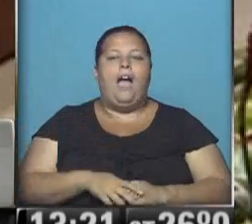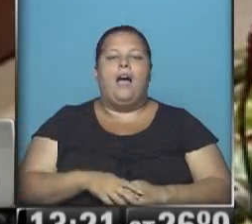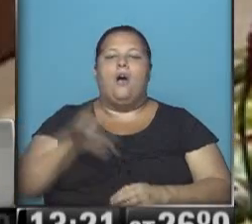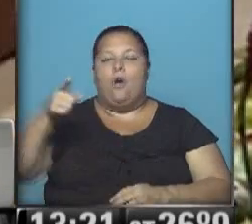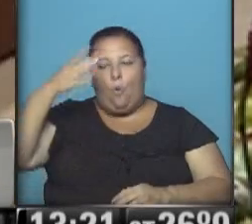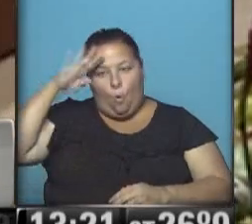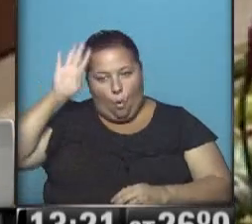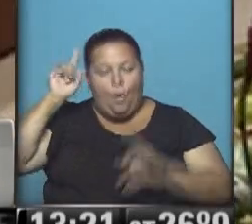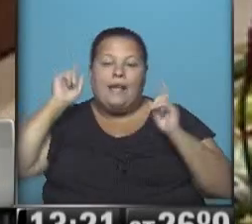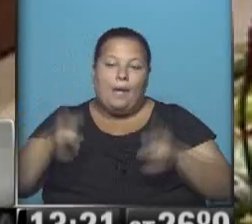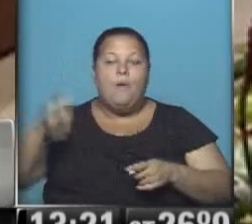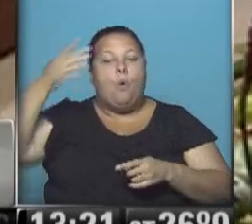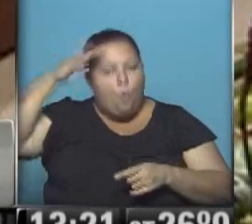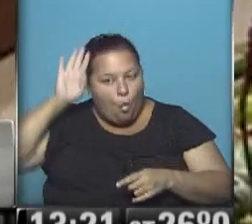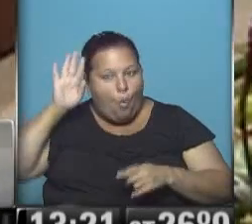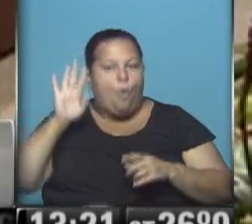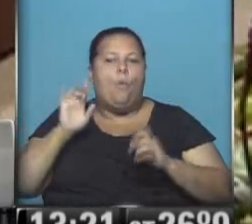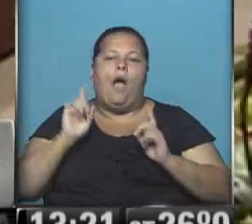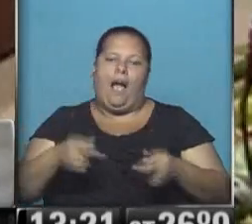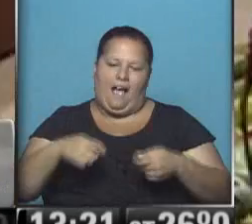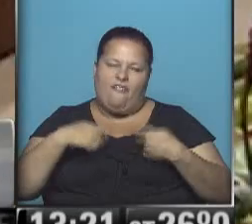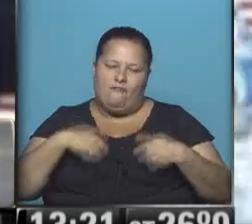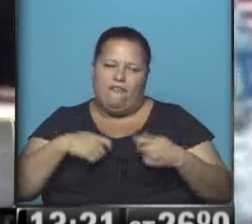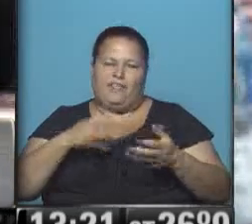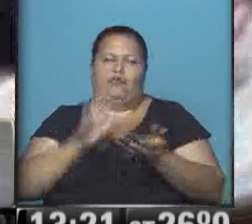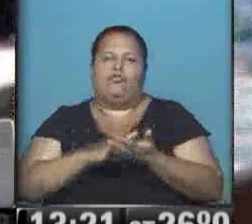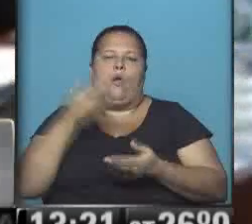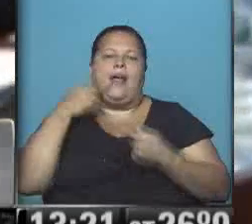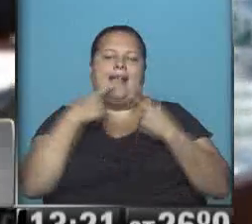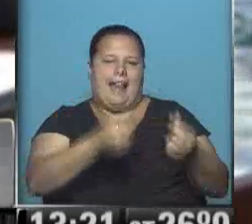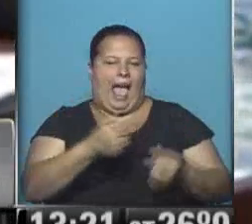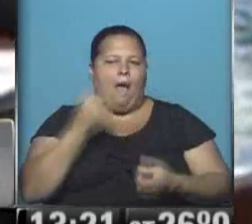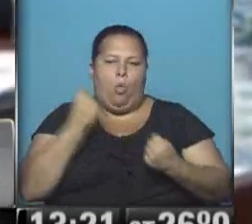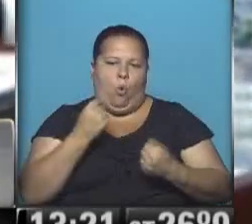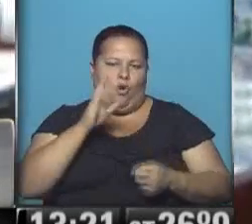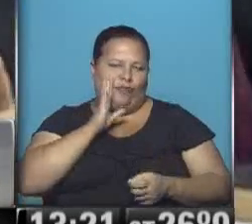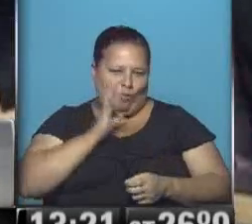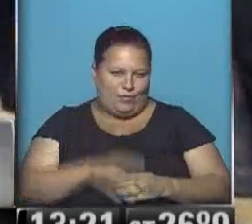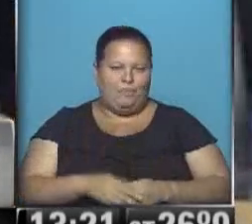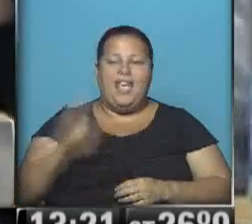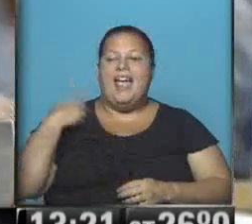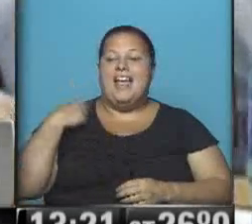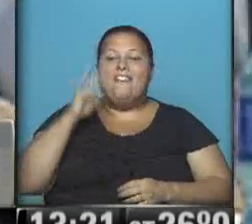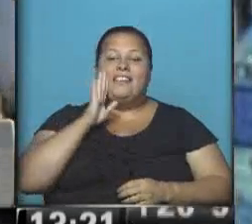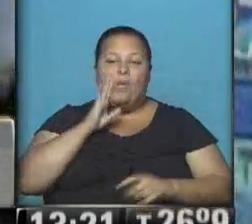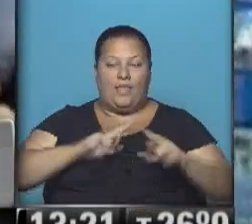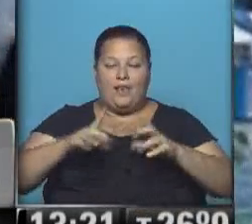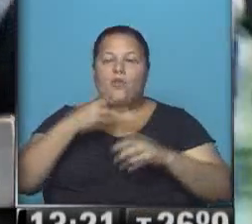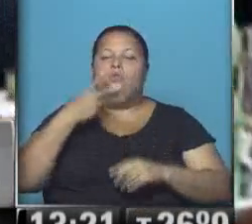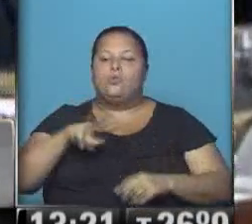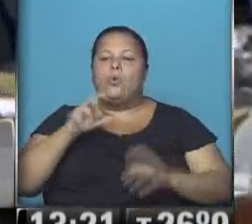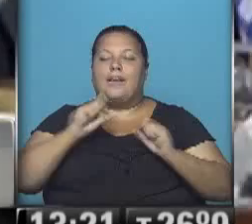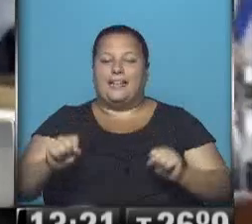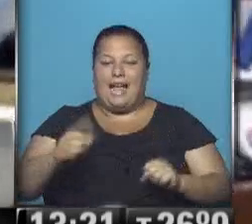sobre Cuba, y seguramente Cuba va a ser inflexible en este reclamo a los Estados Unidos. La jefa de la delegación de los Estados Unidos, la subsecretaria de